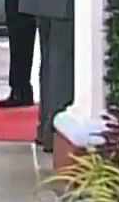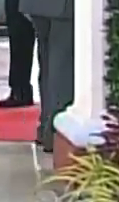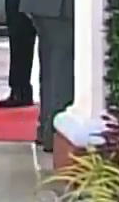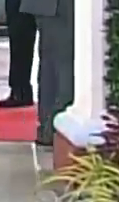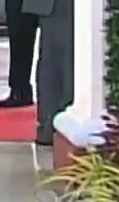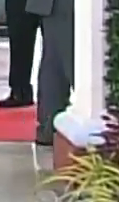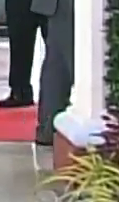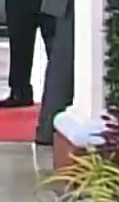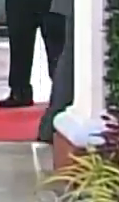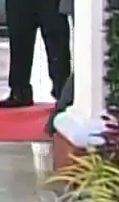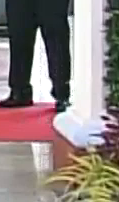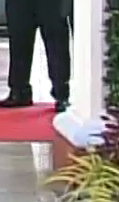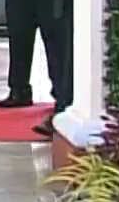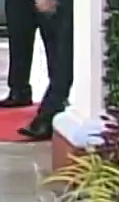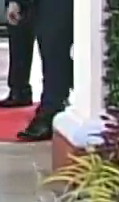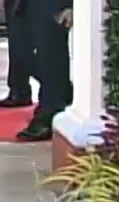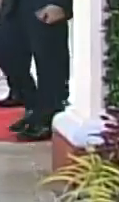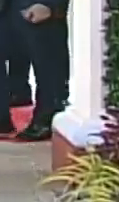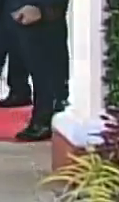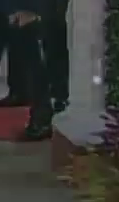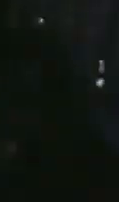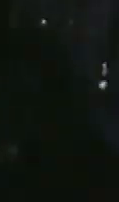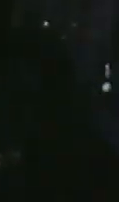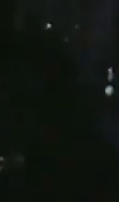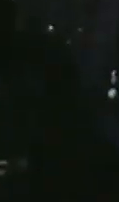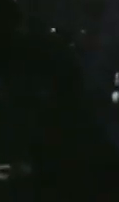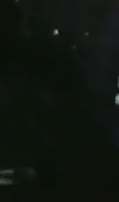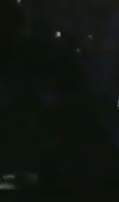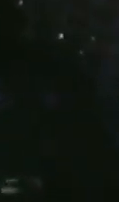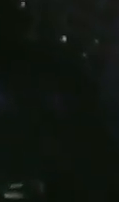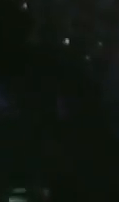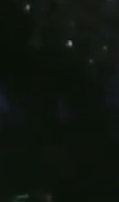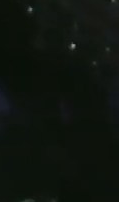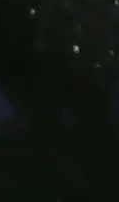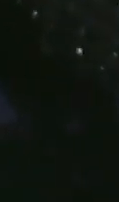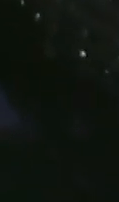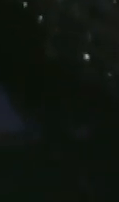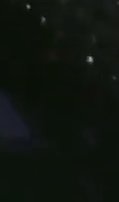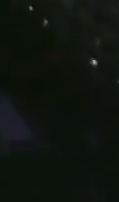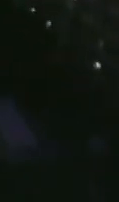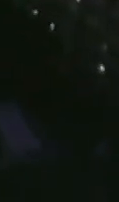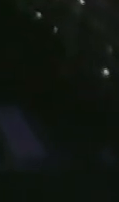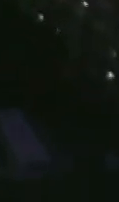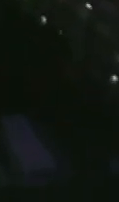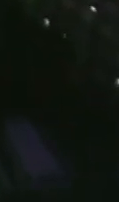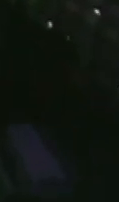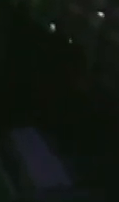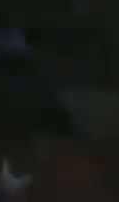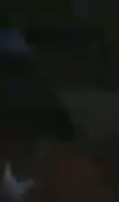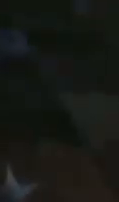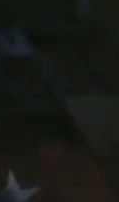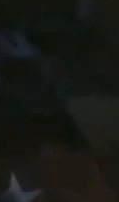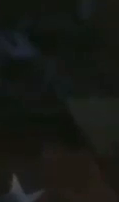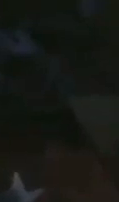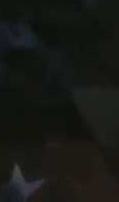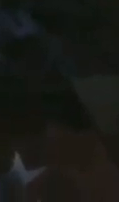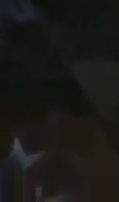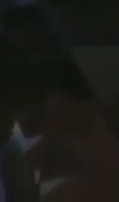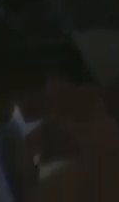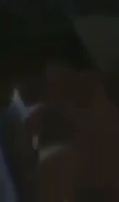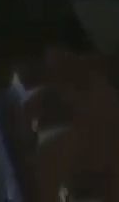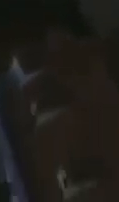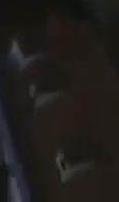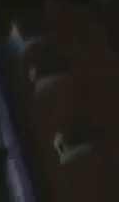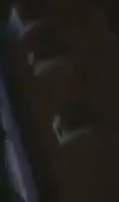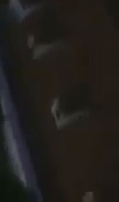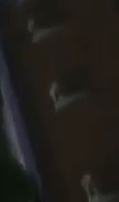países hermanos se han fortalecido, elevándose lo político, económico, cultural. Seguimos colaborando para apoyarnos en